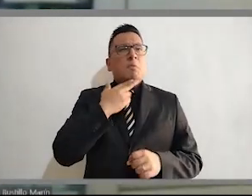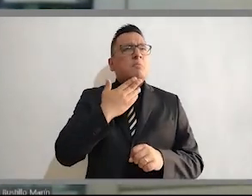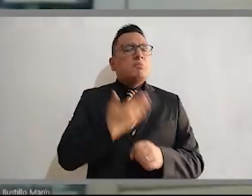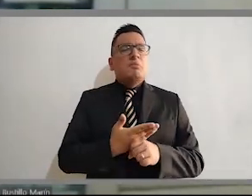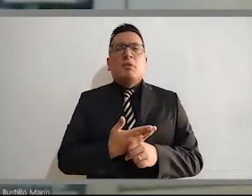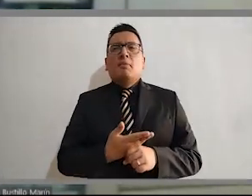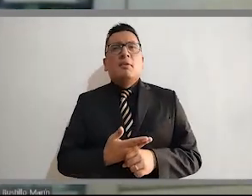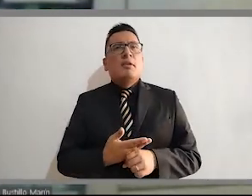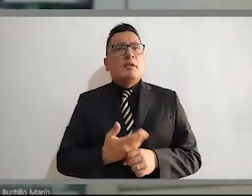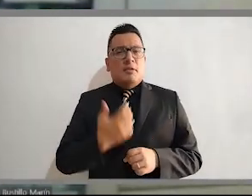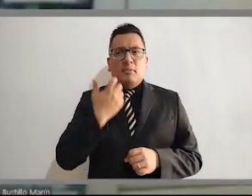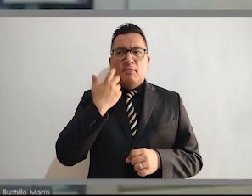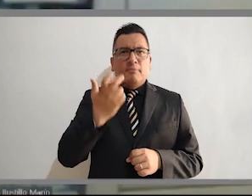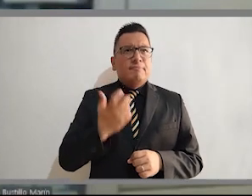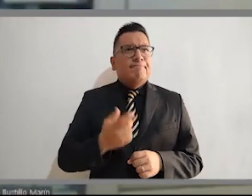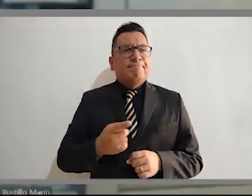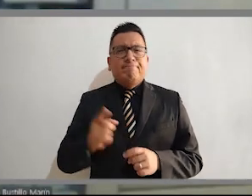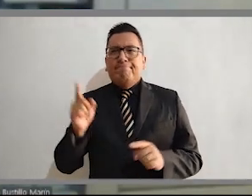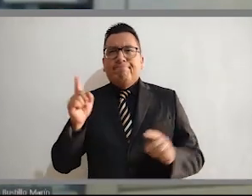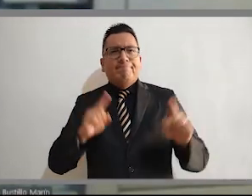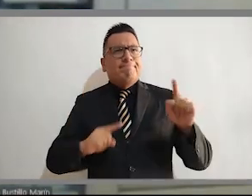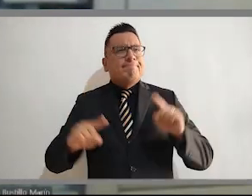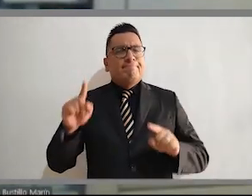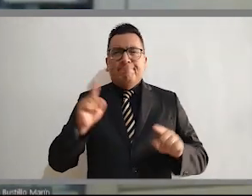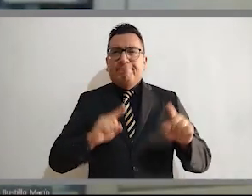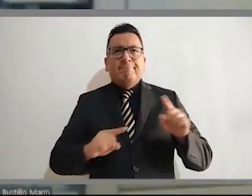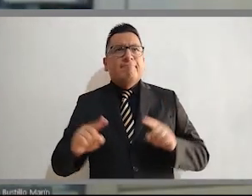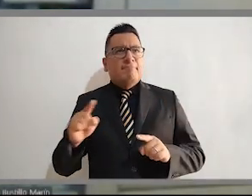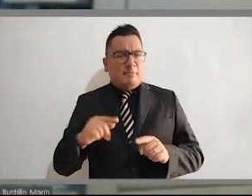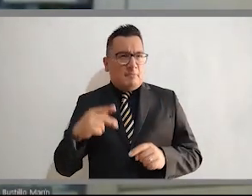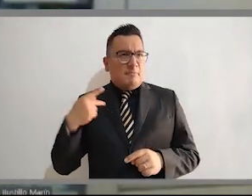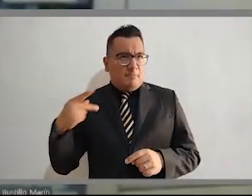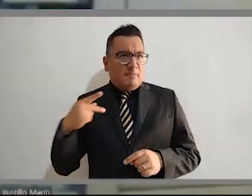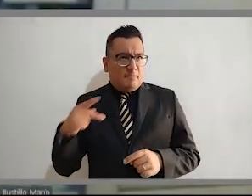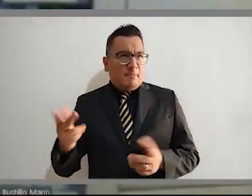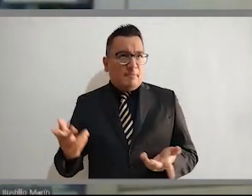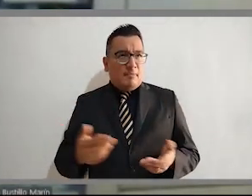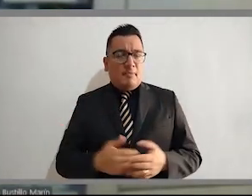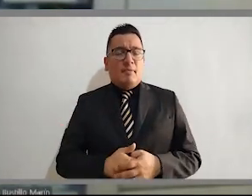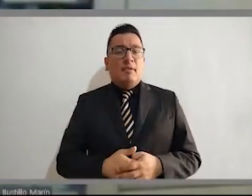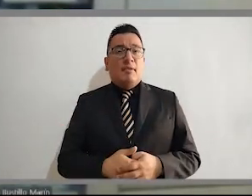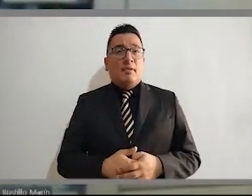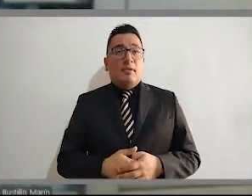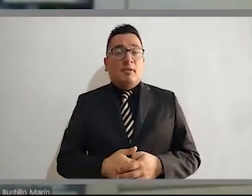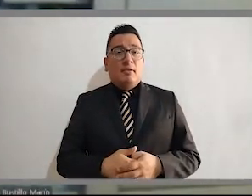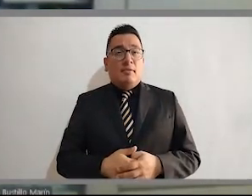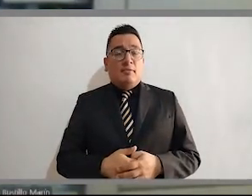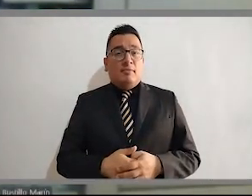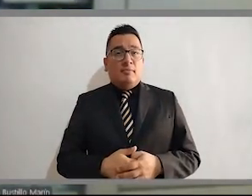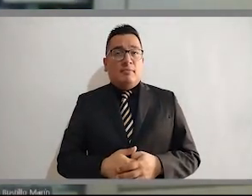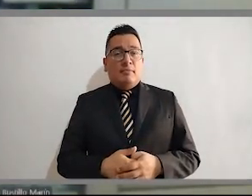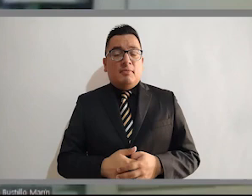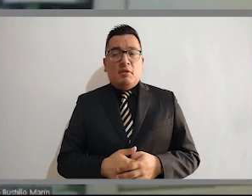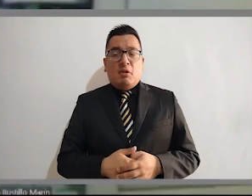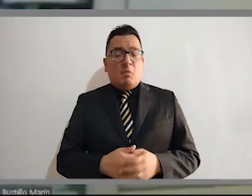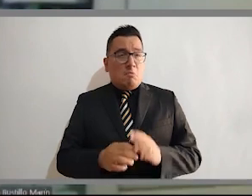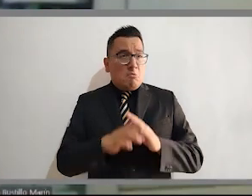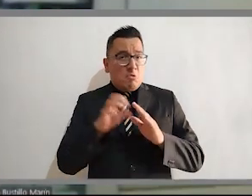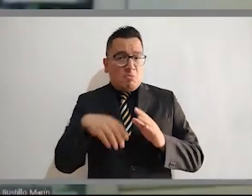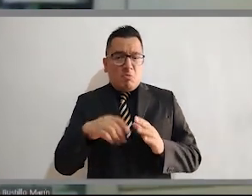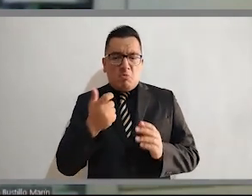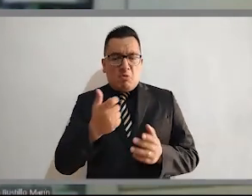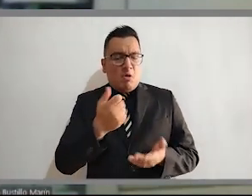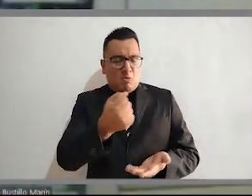y en ese cargo tienen el derecho a ejercer las atribuciones del cargo, tener una dieta retribuida